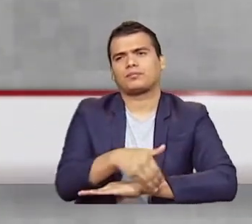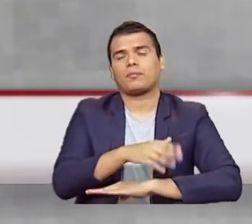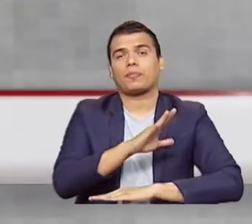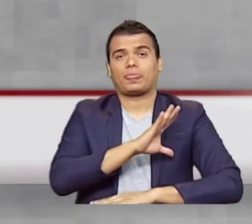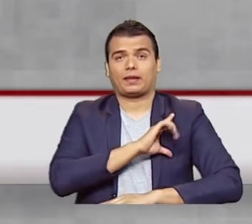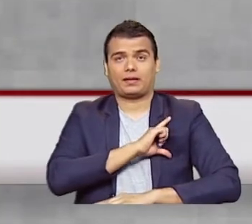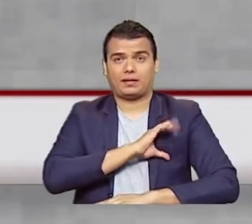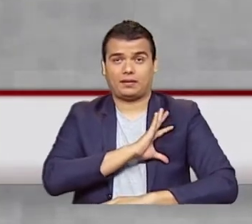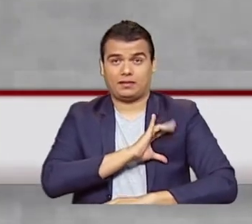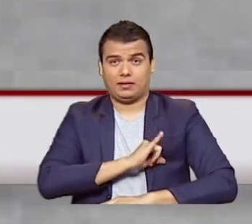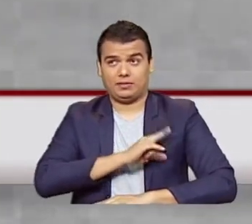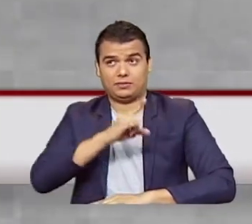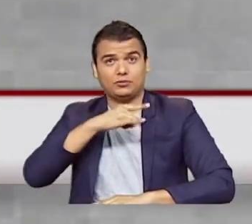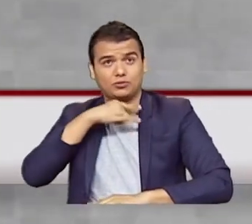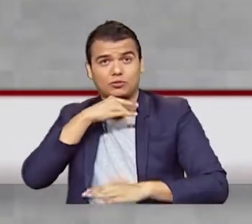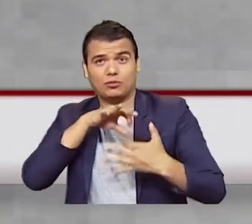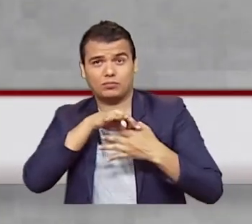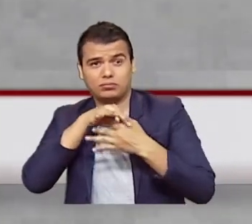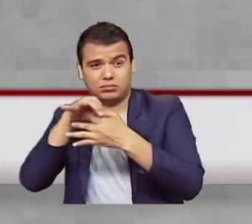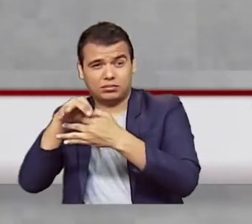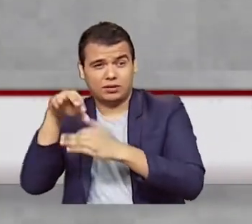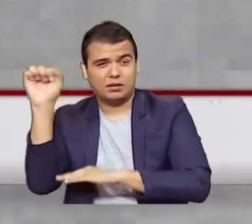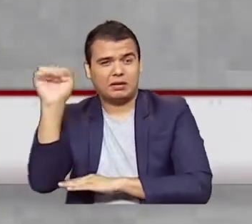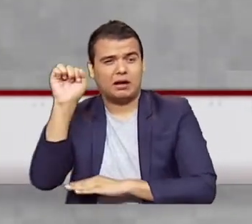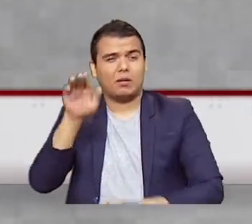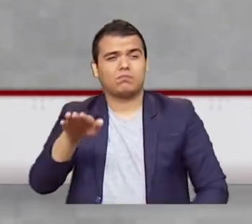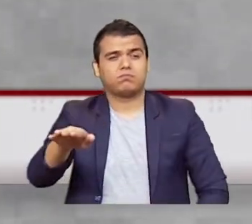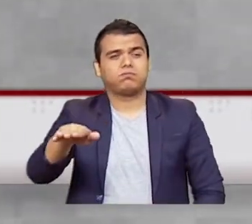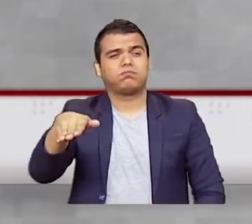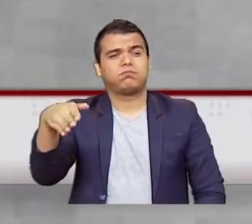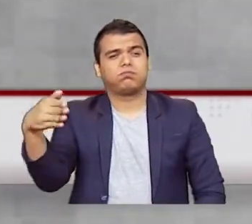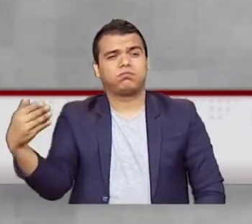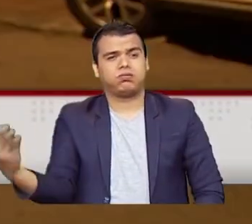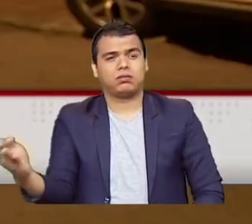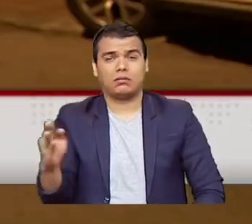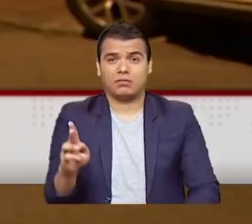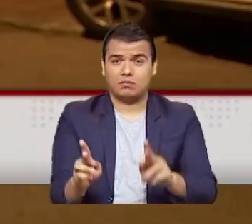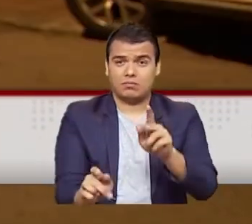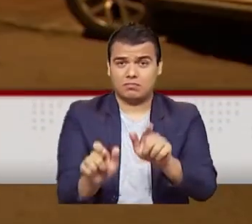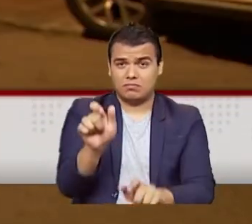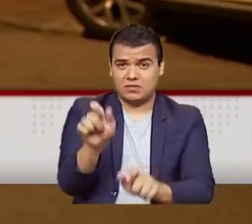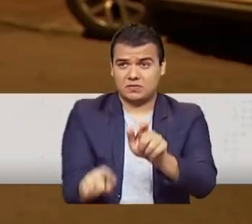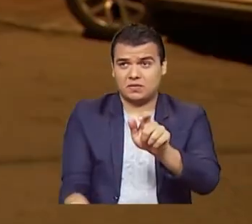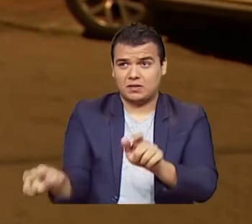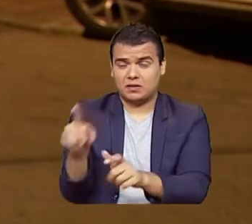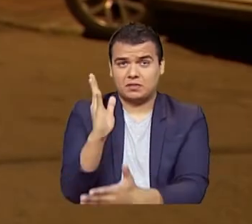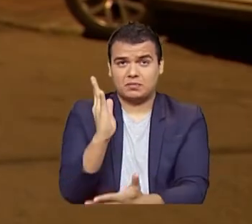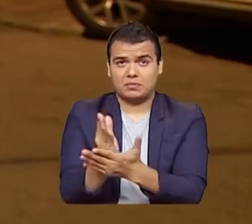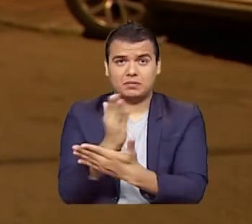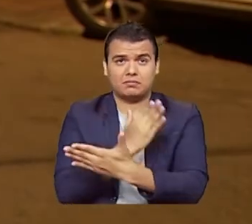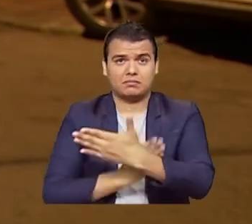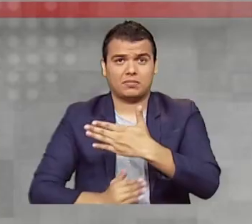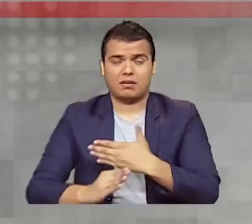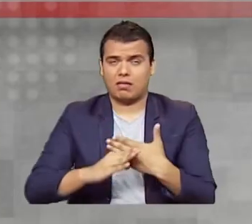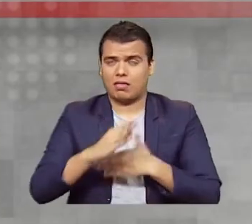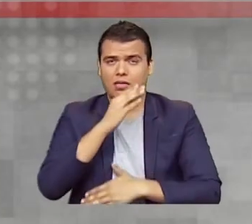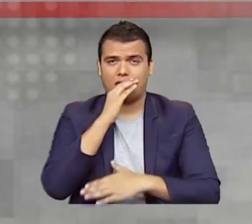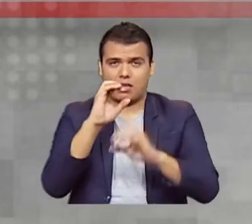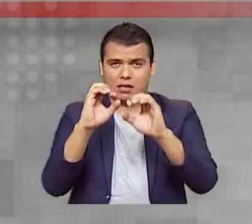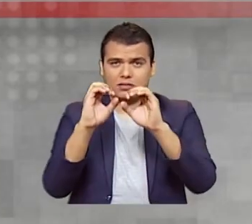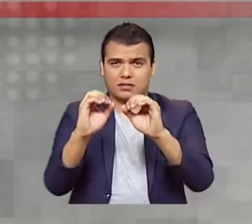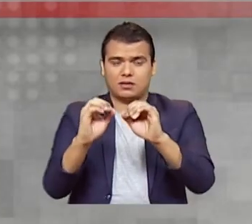cali y yumbo un carro se volcó afortunadamente no hubo personas lesionadas en la información que tenemos a esta hora continúan con más en telepacífico